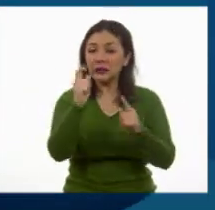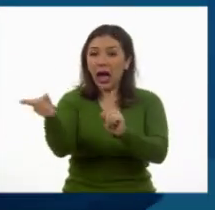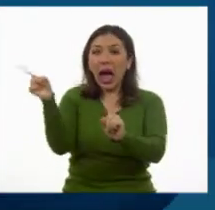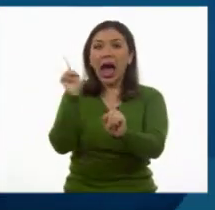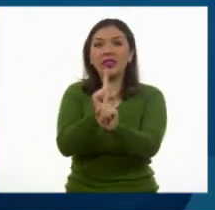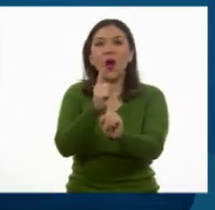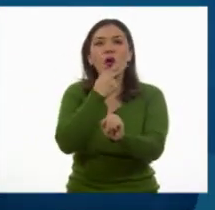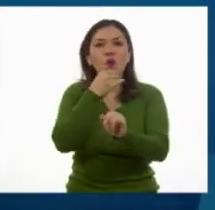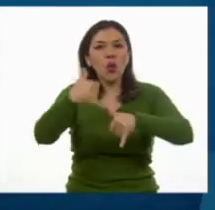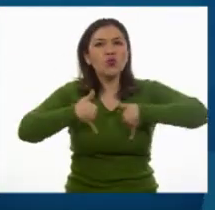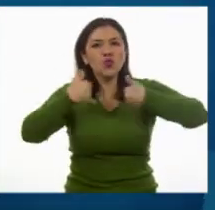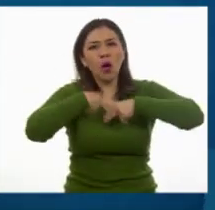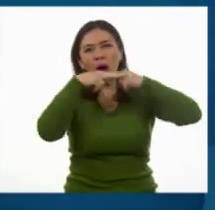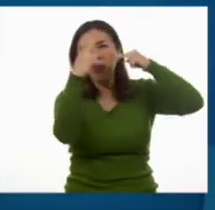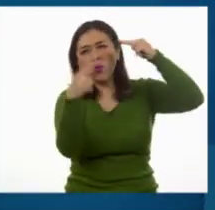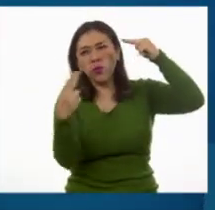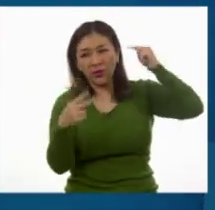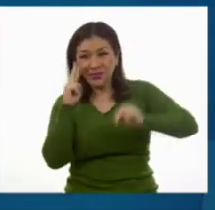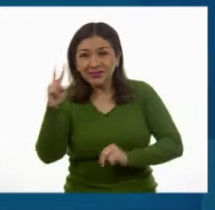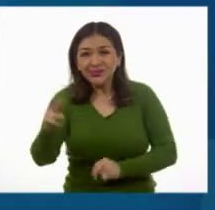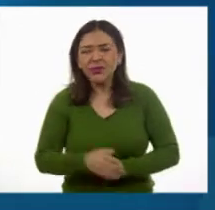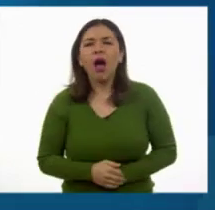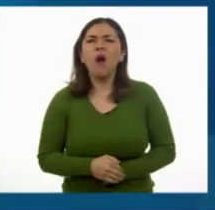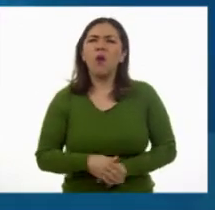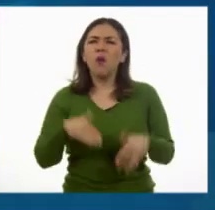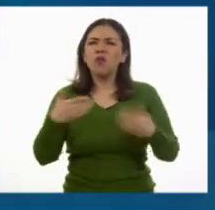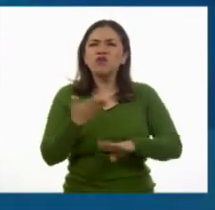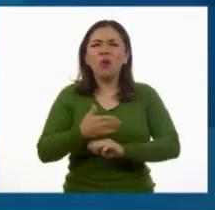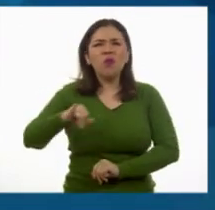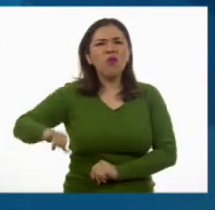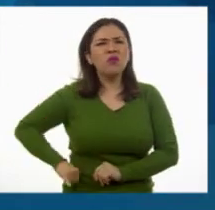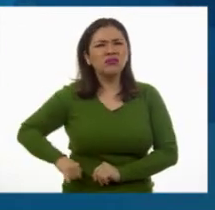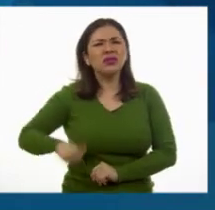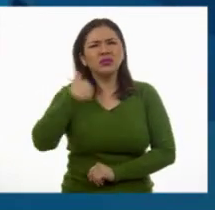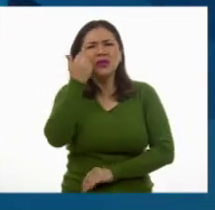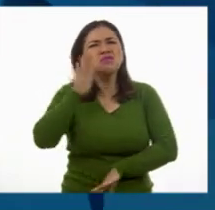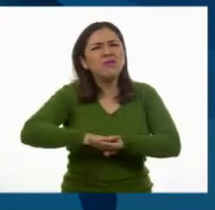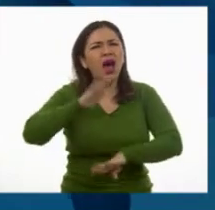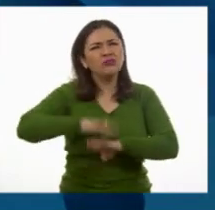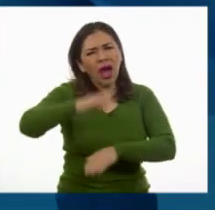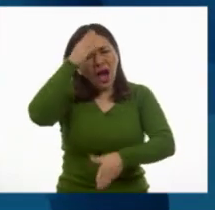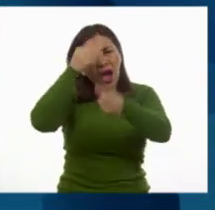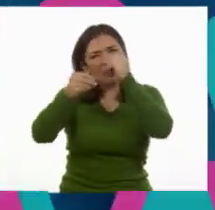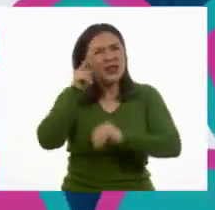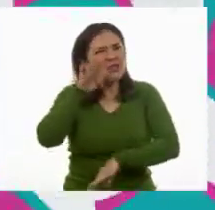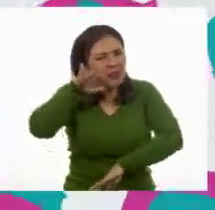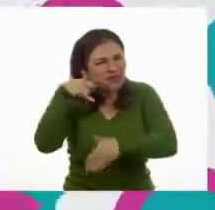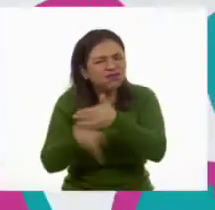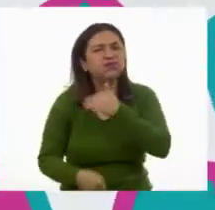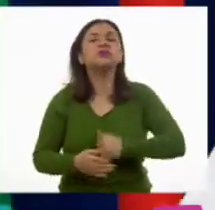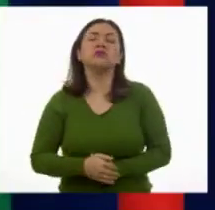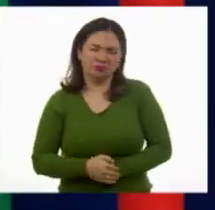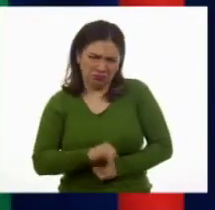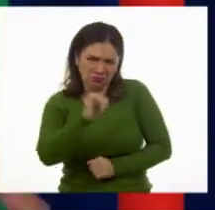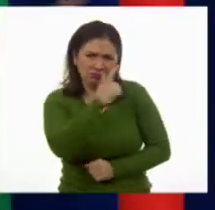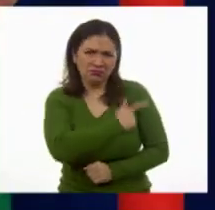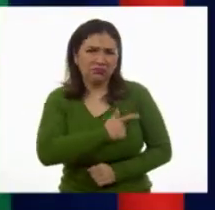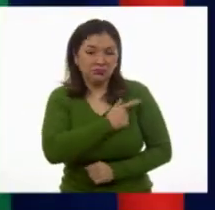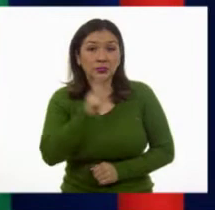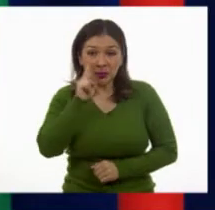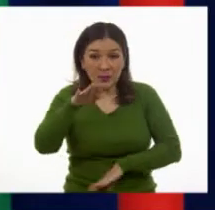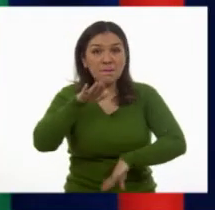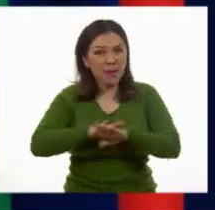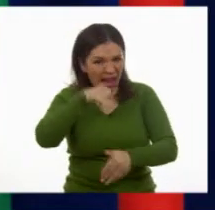joven. ¡Wow! ¡Qué interesante, maestra! Queremos seguir aprendiendo más. Queremos más. Claro que sí.